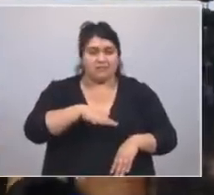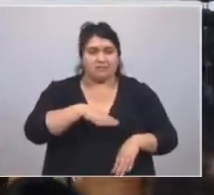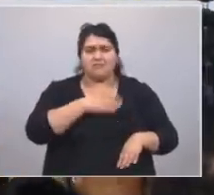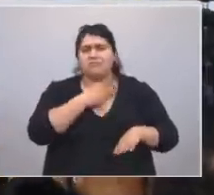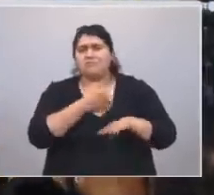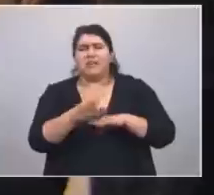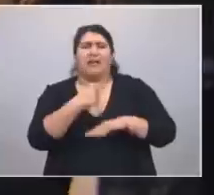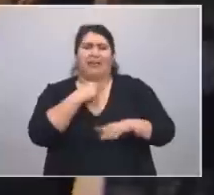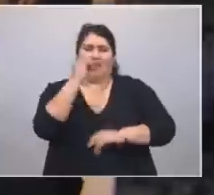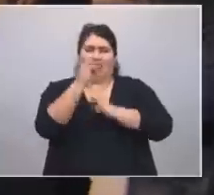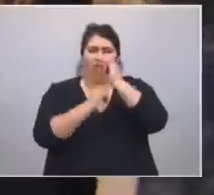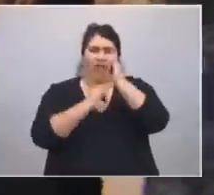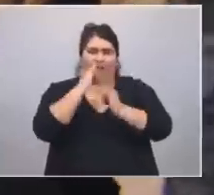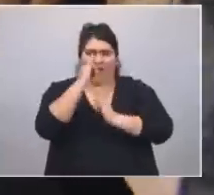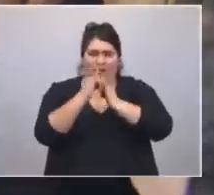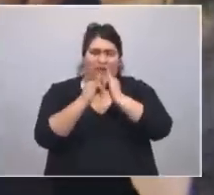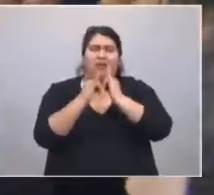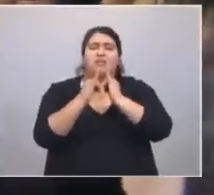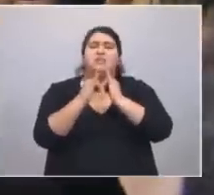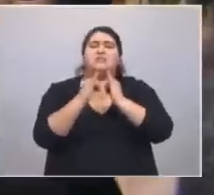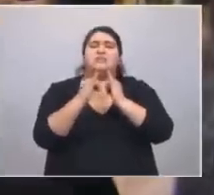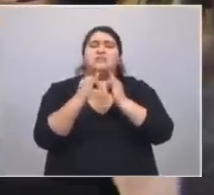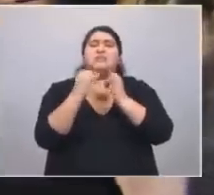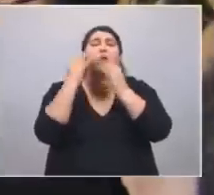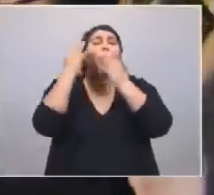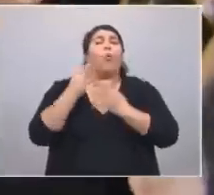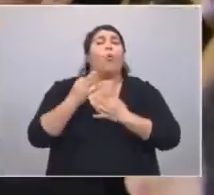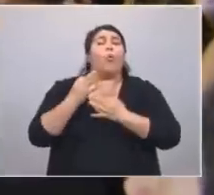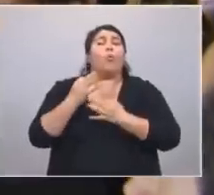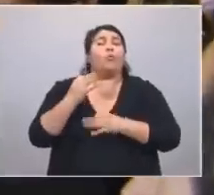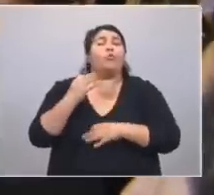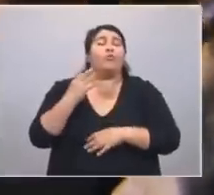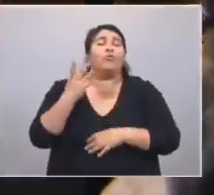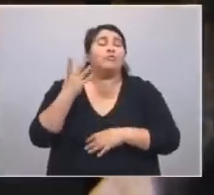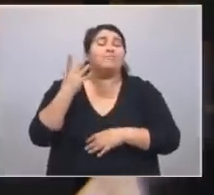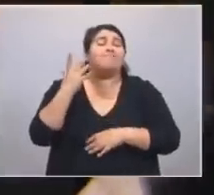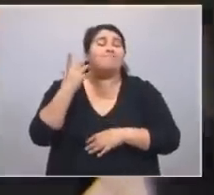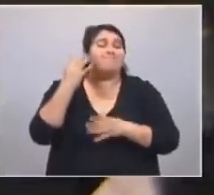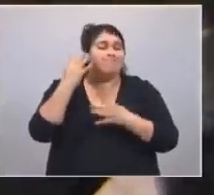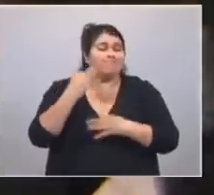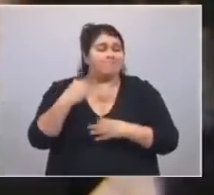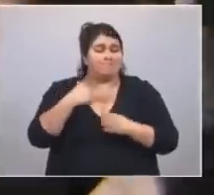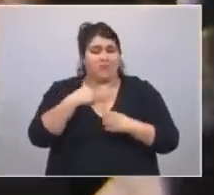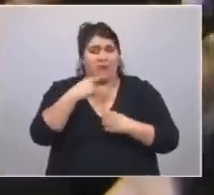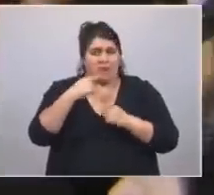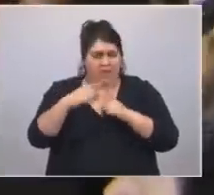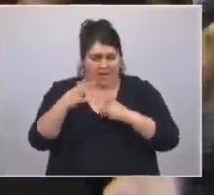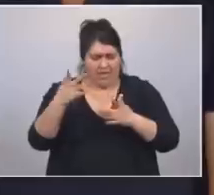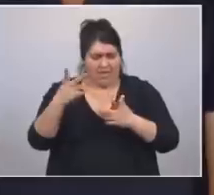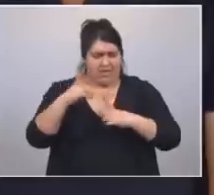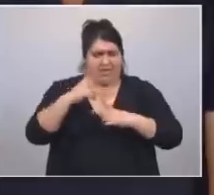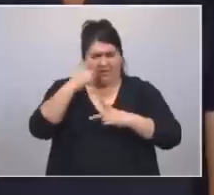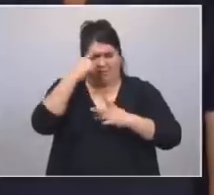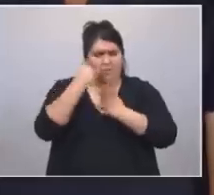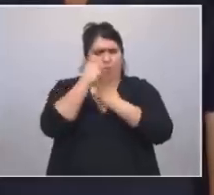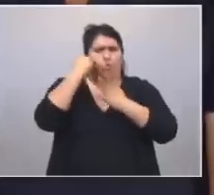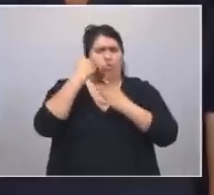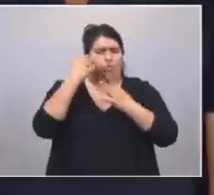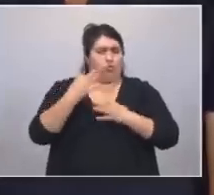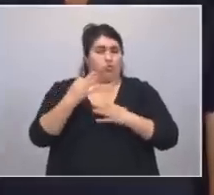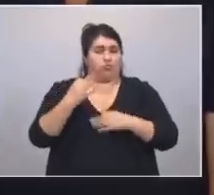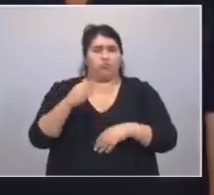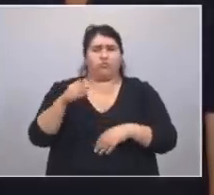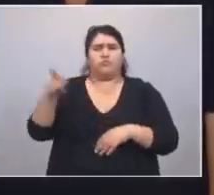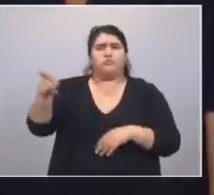quiero contarles que me pasó una cosa que me dejó muy marcado. Había una